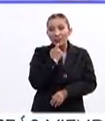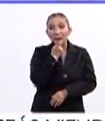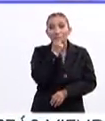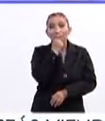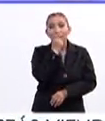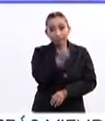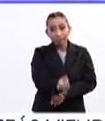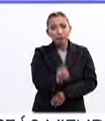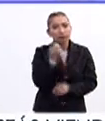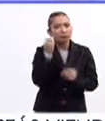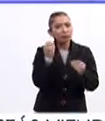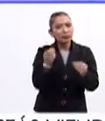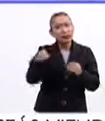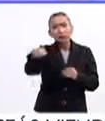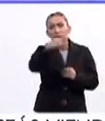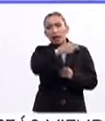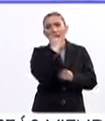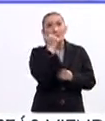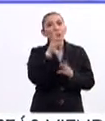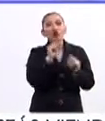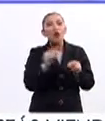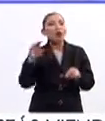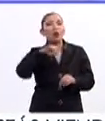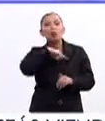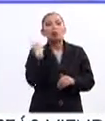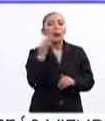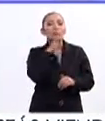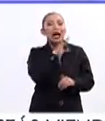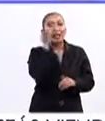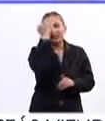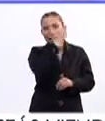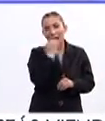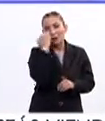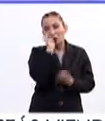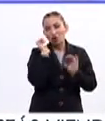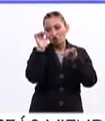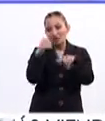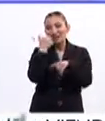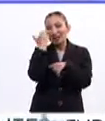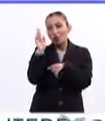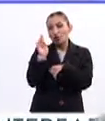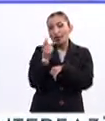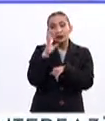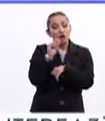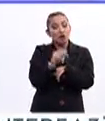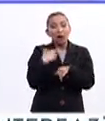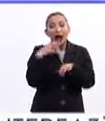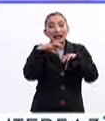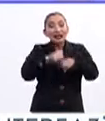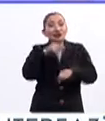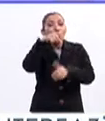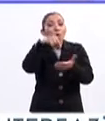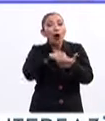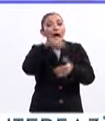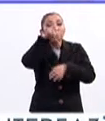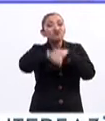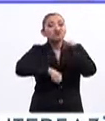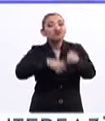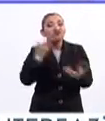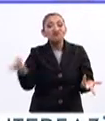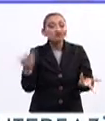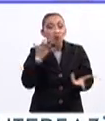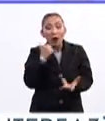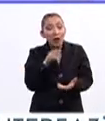que muchos alumnos no es que reprueben el examen cuando ingresan a la universidad, simplemente que no alcanzan los puntos necesarios, y